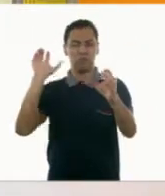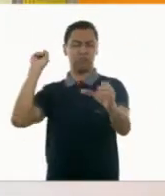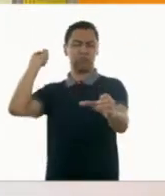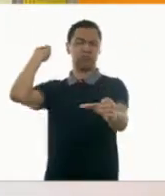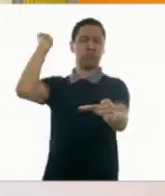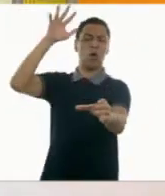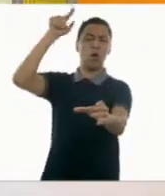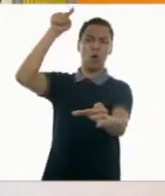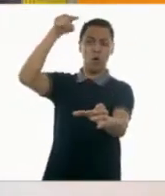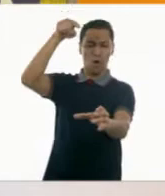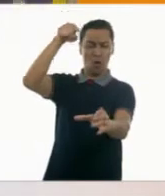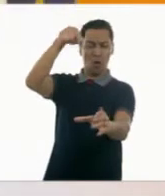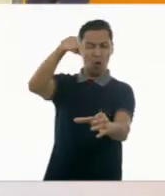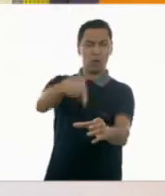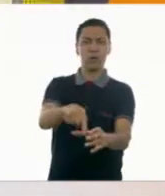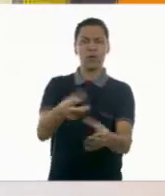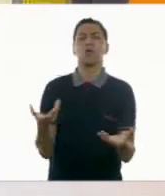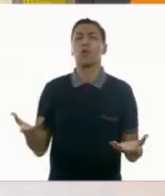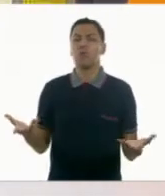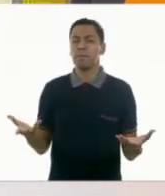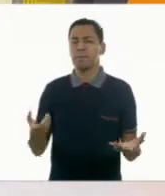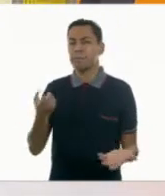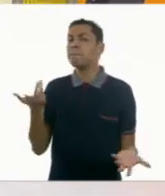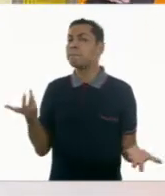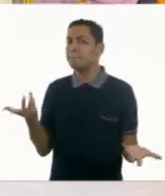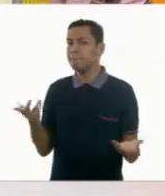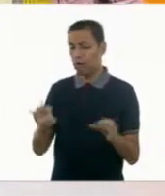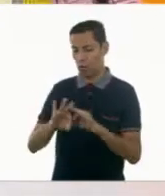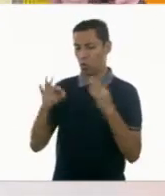caiga ya. A ver.